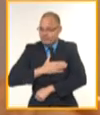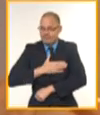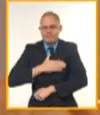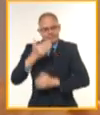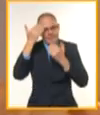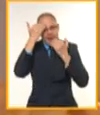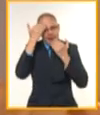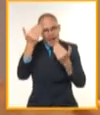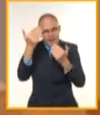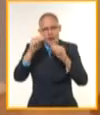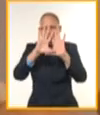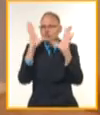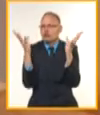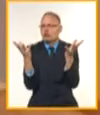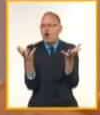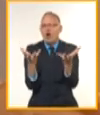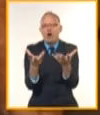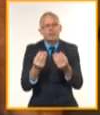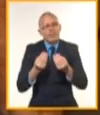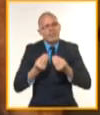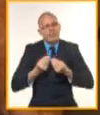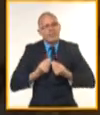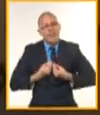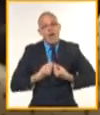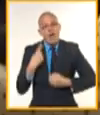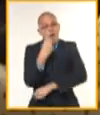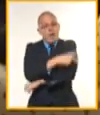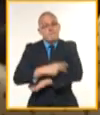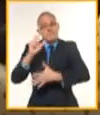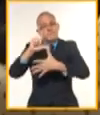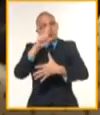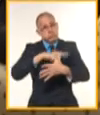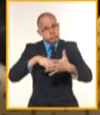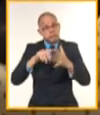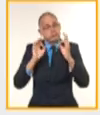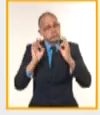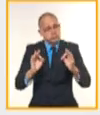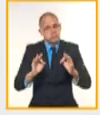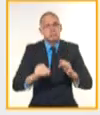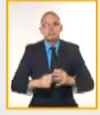mucho que nos ha dado a los latinoamericanos en general.